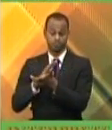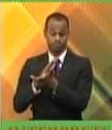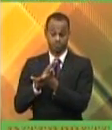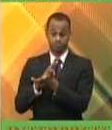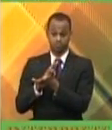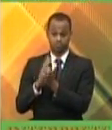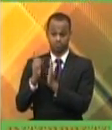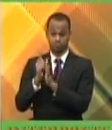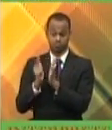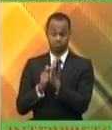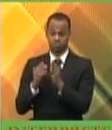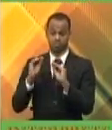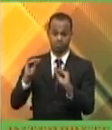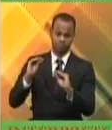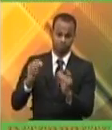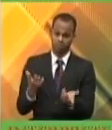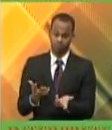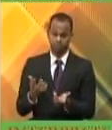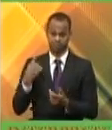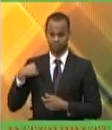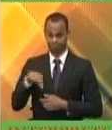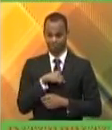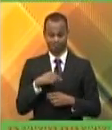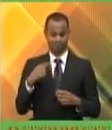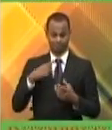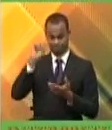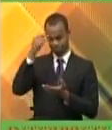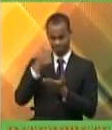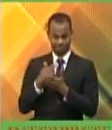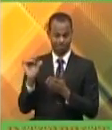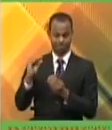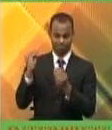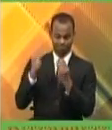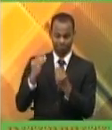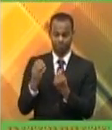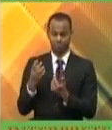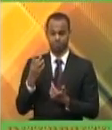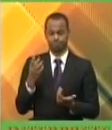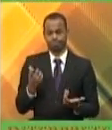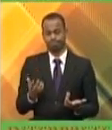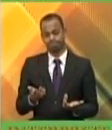ya que los egresados y no nos lo dieron a nosotros cuando nos graduamos tampoco